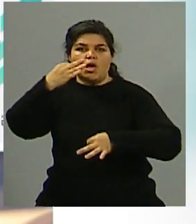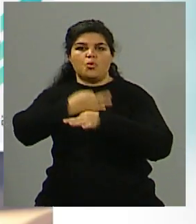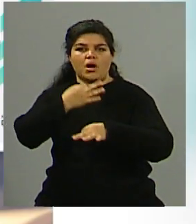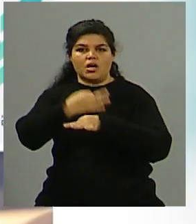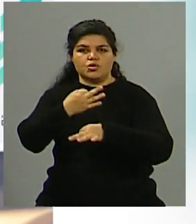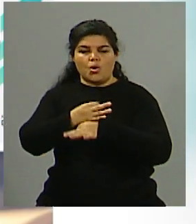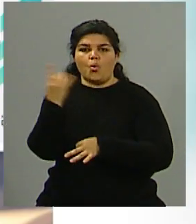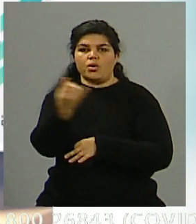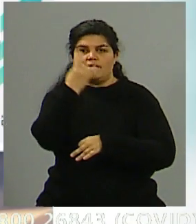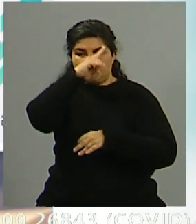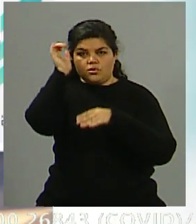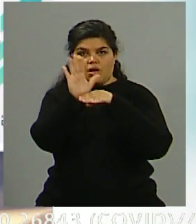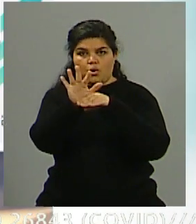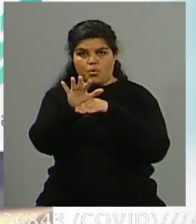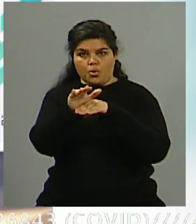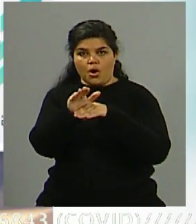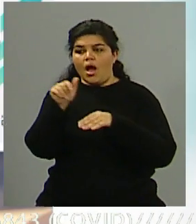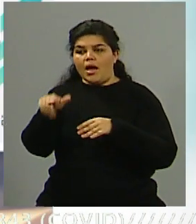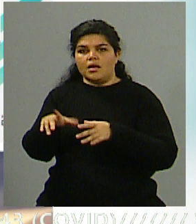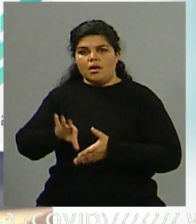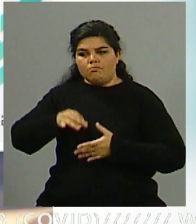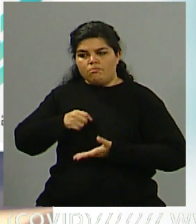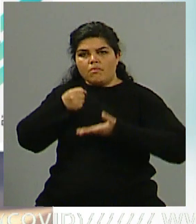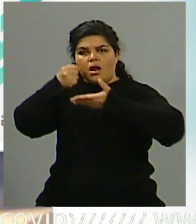Universidad Nacional de Cuyo el próximo miércoles